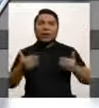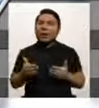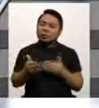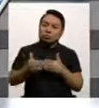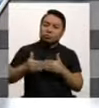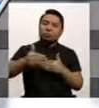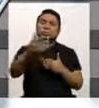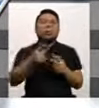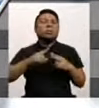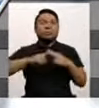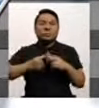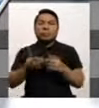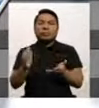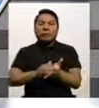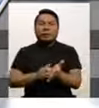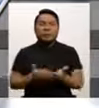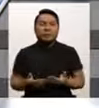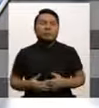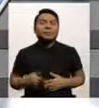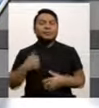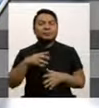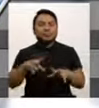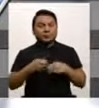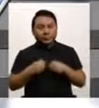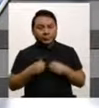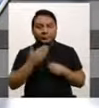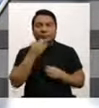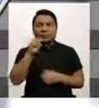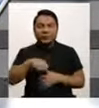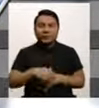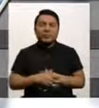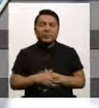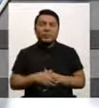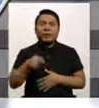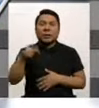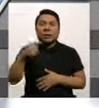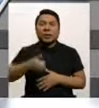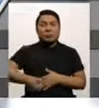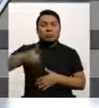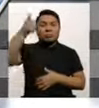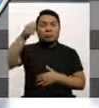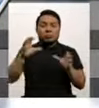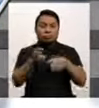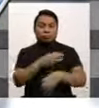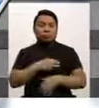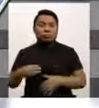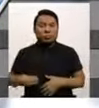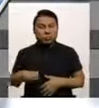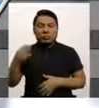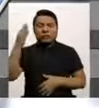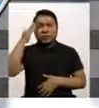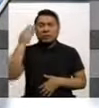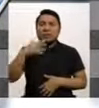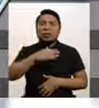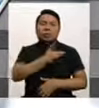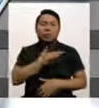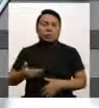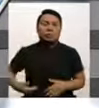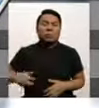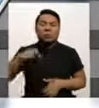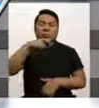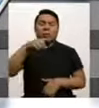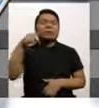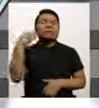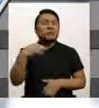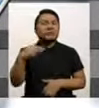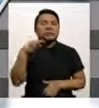ahora. Yo debo reconocer que la premier Mercedes Arauz, señor presidente Pedro Pablo Kuczynski, ha mostrado siempre